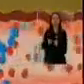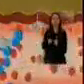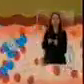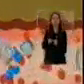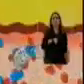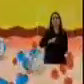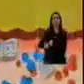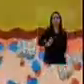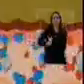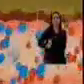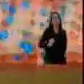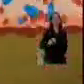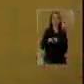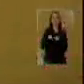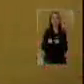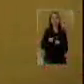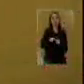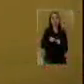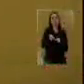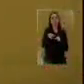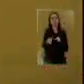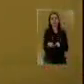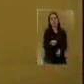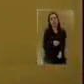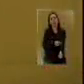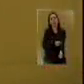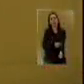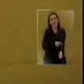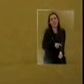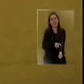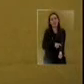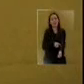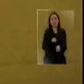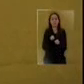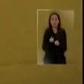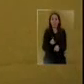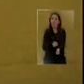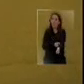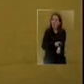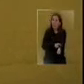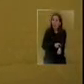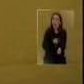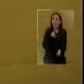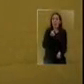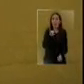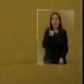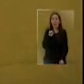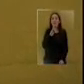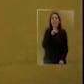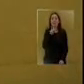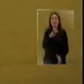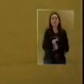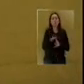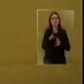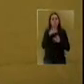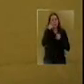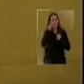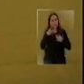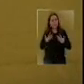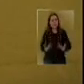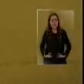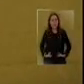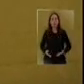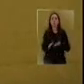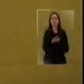generando una resistencia y esto derivar en una diabetes. La diabetes produce muchos daños en el organismo.